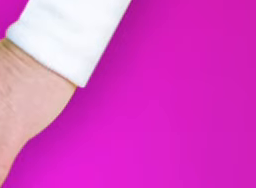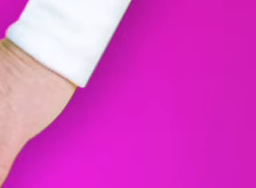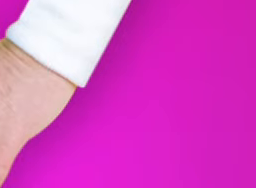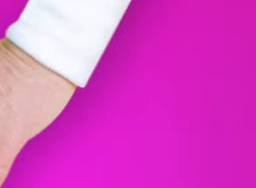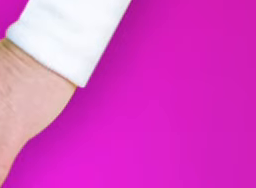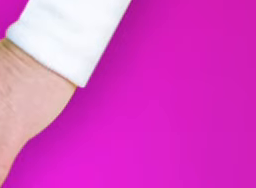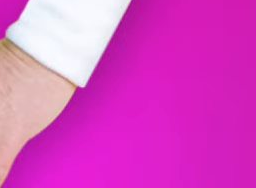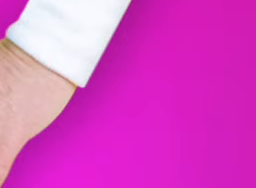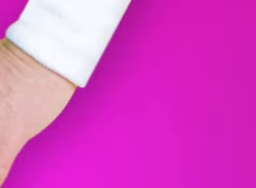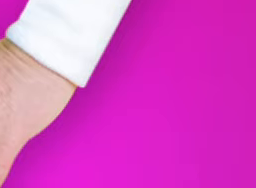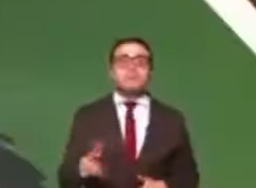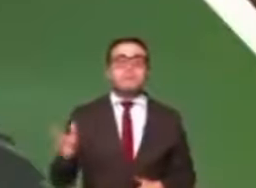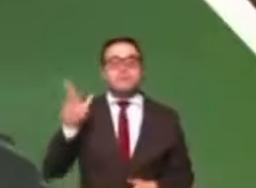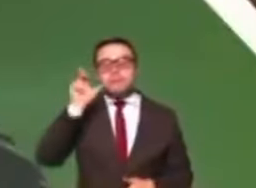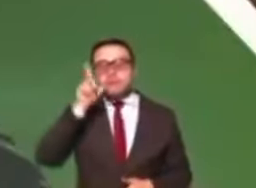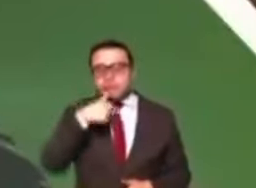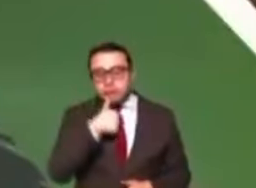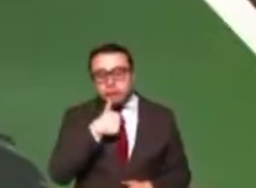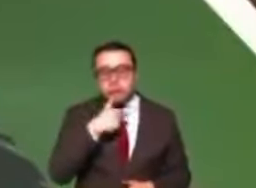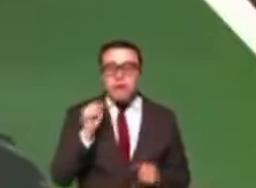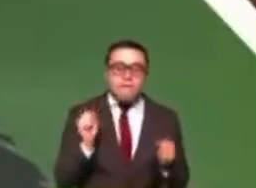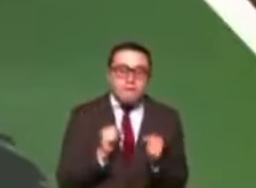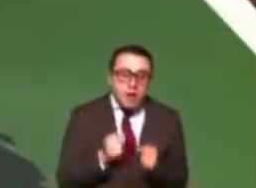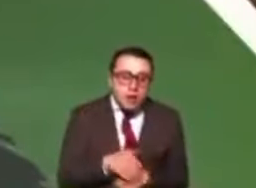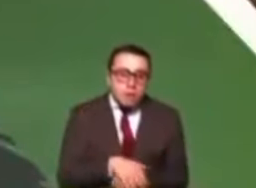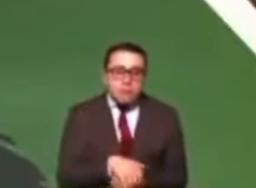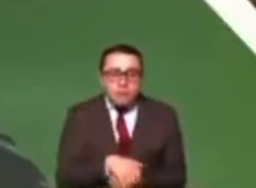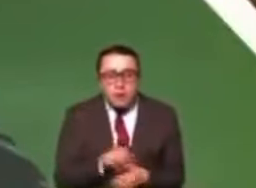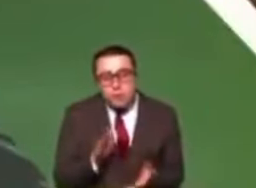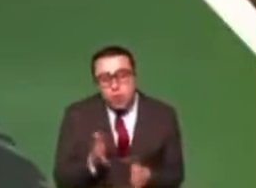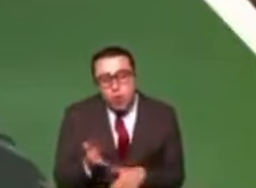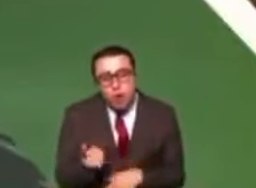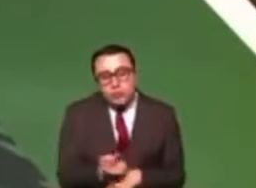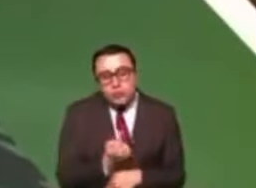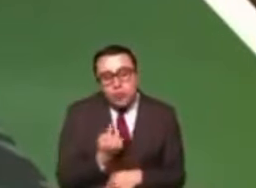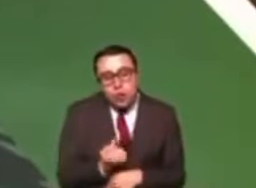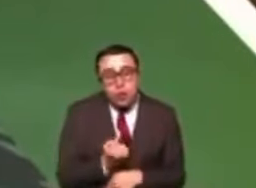va a llegar. Escuchen esto del gobierno. A veces de frío, de soledad.